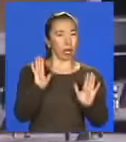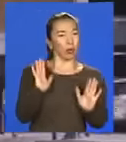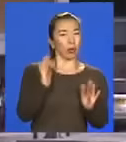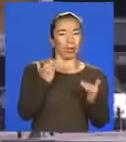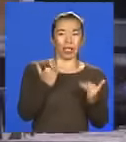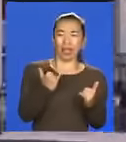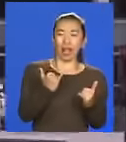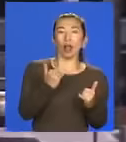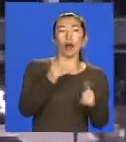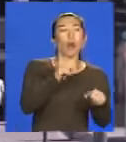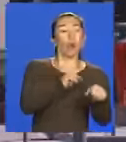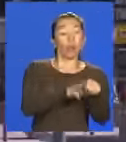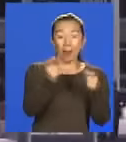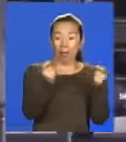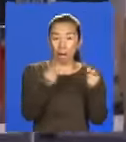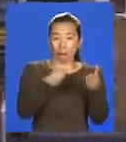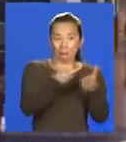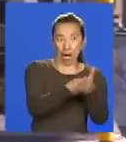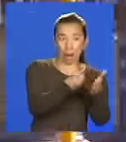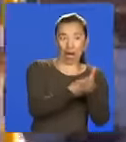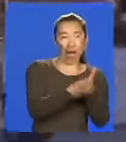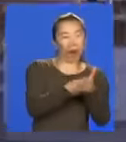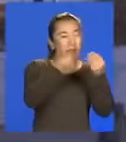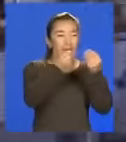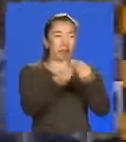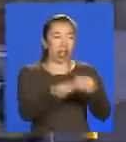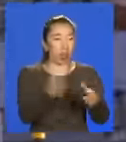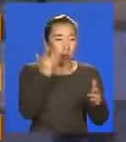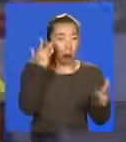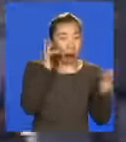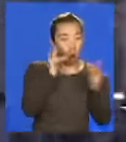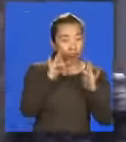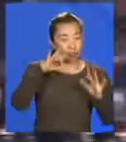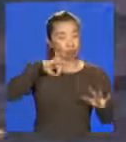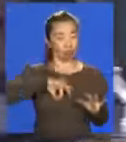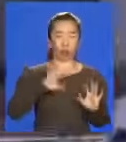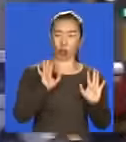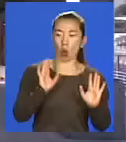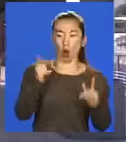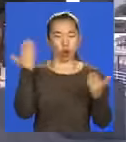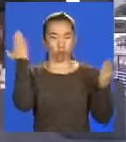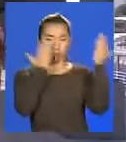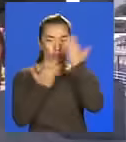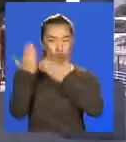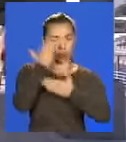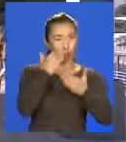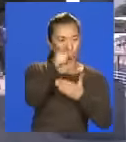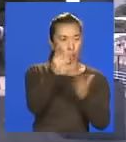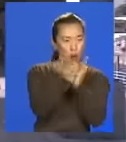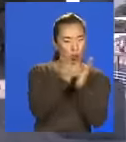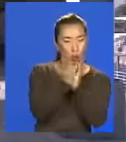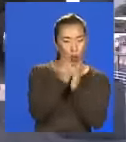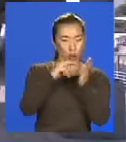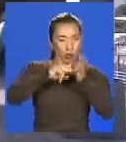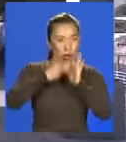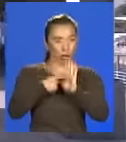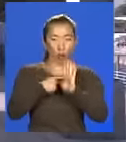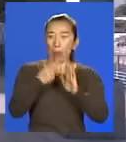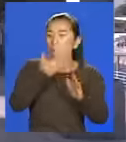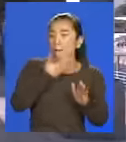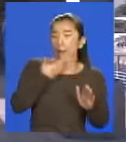tarifa pierde un beneficio, y por eso estamos tomando la decisión, producto de los estudios técnicos que ha hecho Transmilenio S.A., de generar ya el